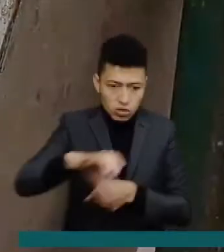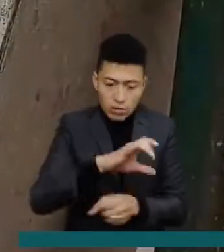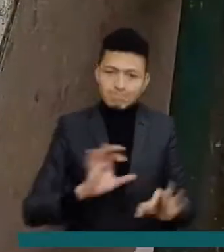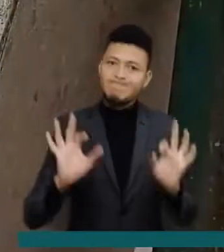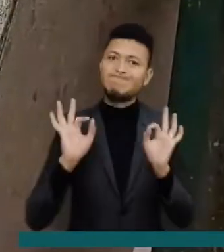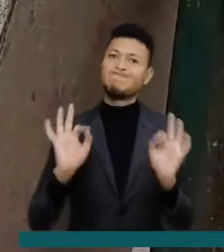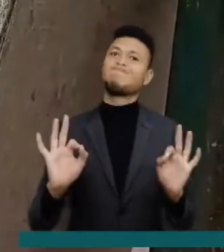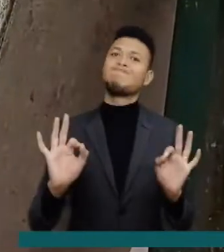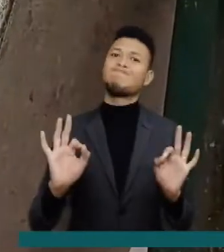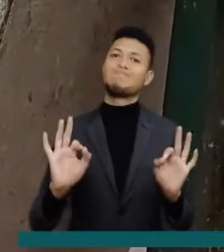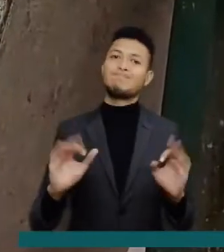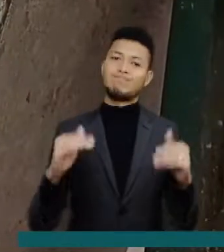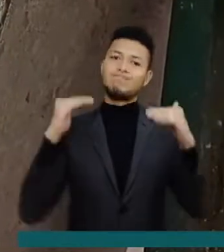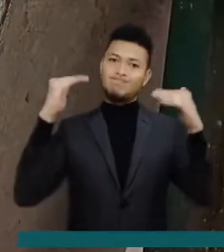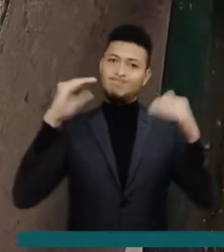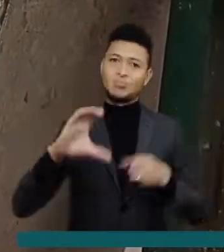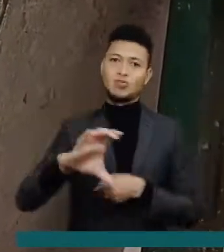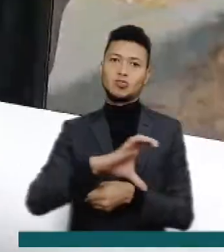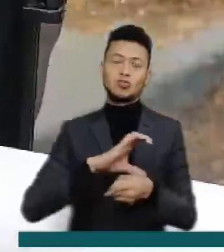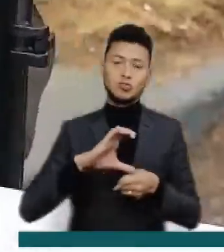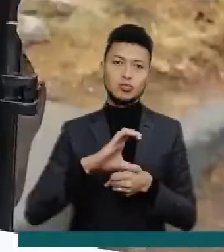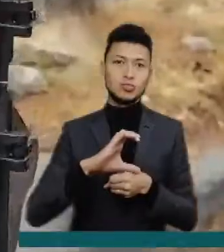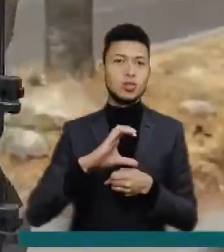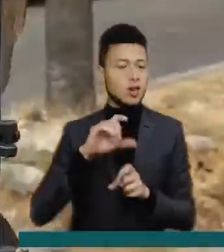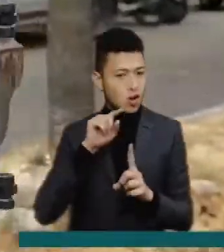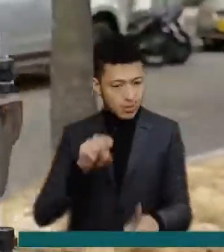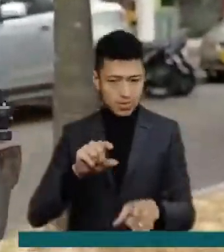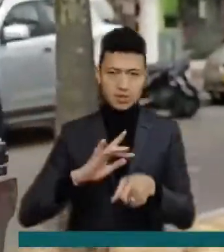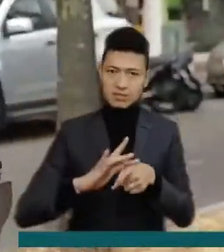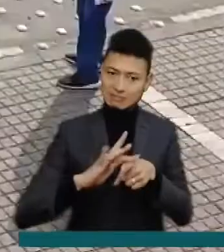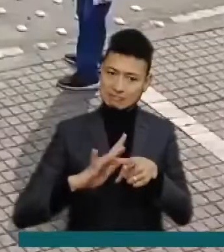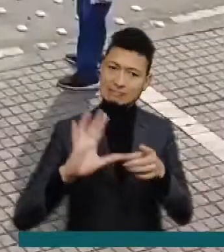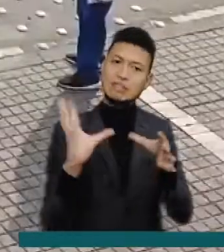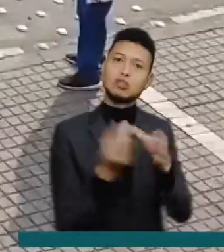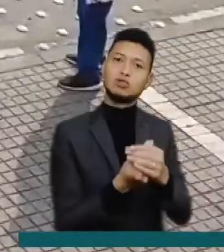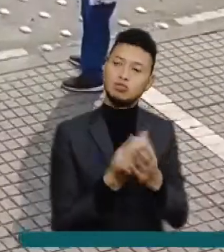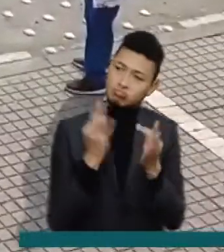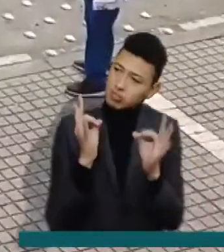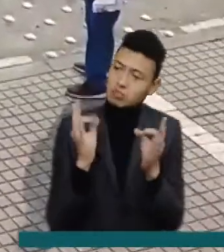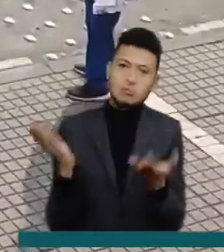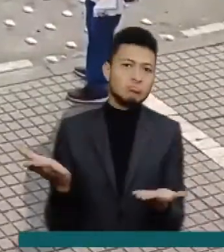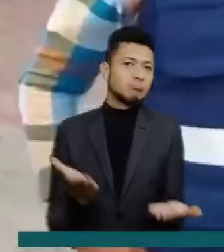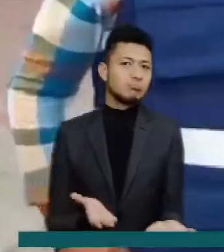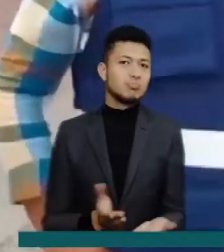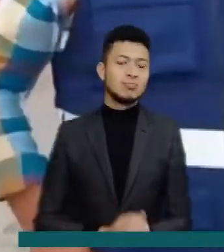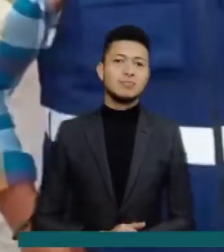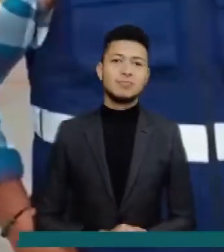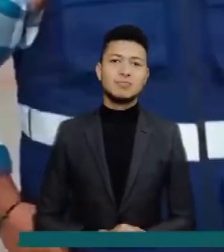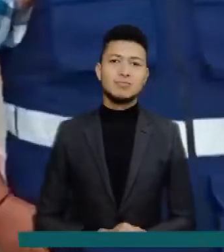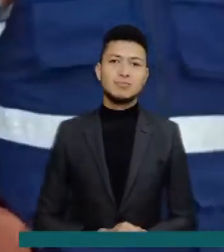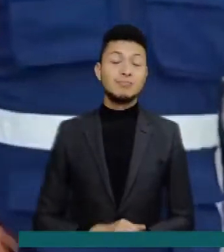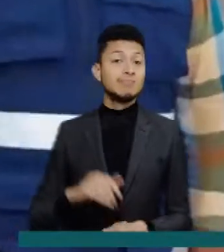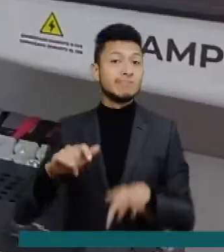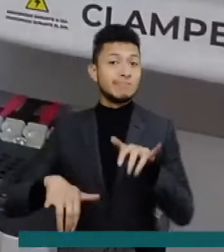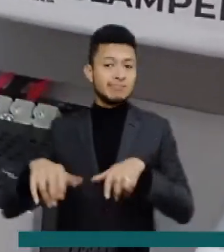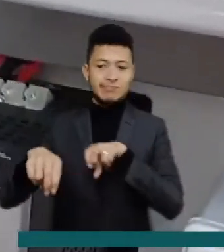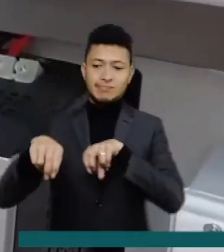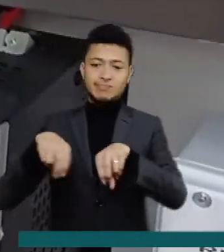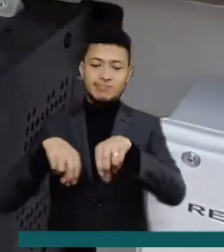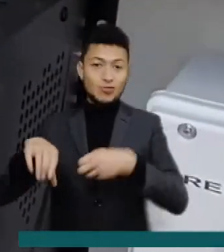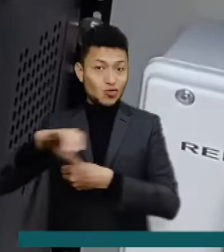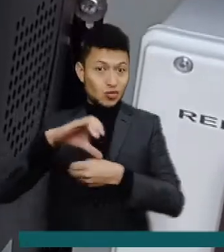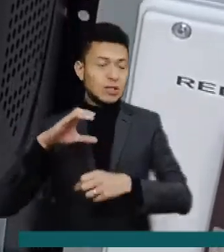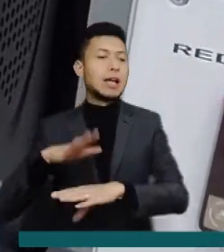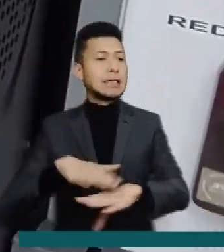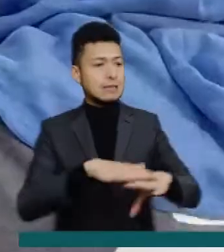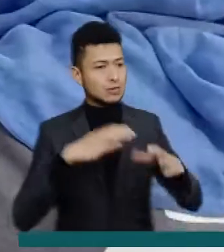ciudad. Lo que podamos implementar en pro de la inclusión, todo es bienvenido. El secretario de Tránsito de la ciudad también es un